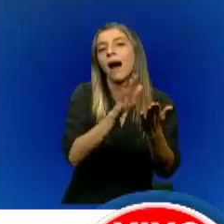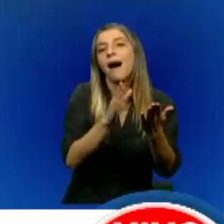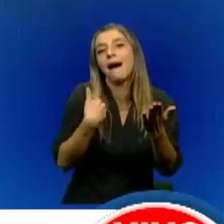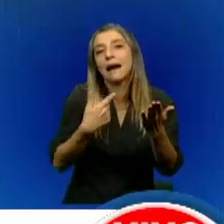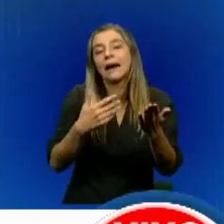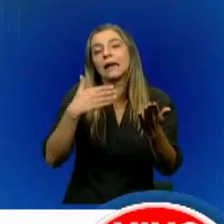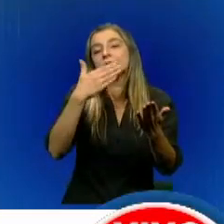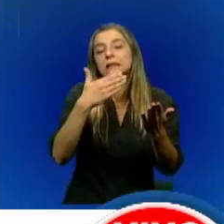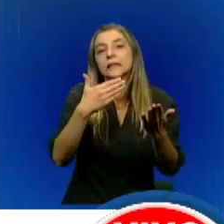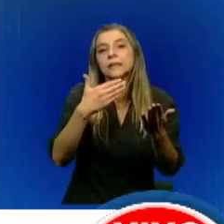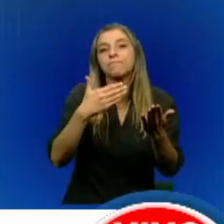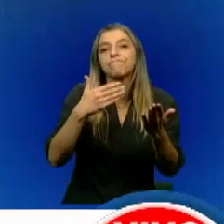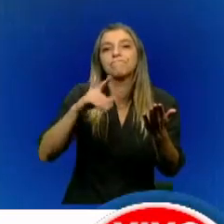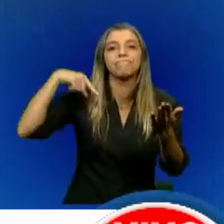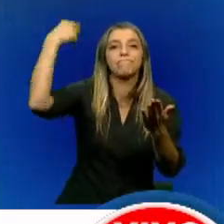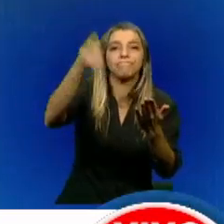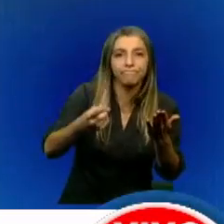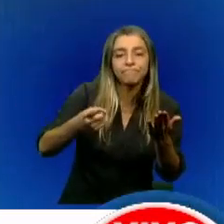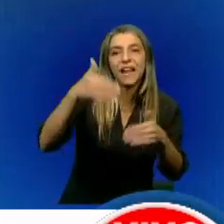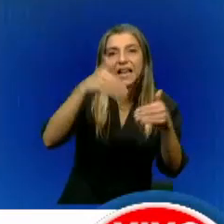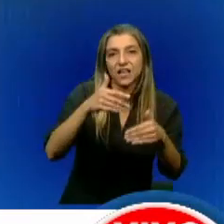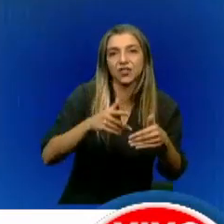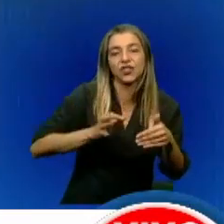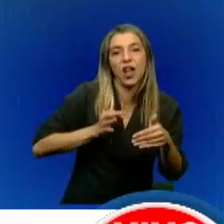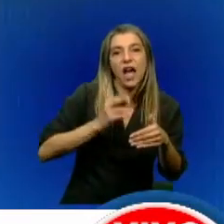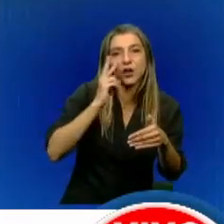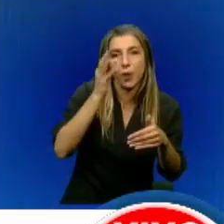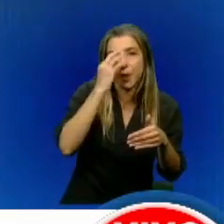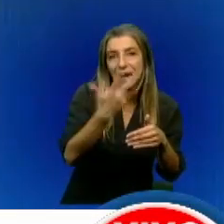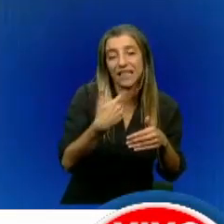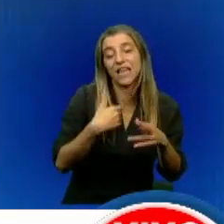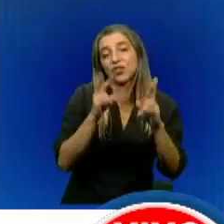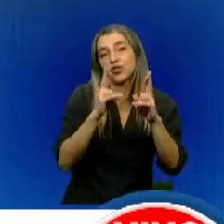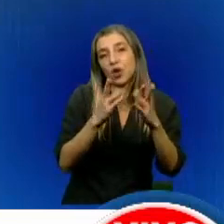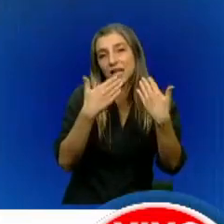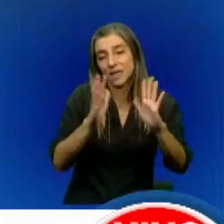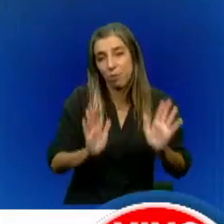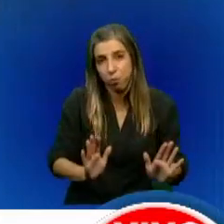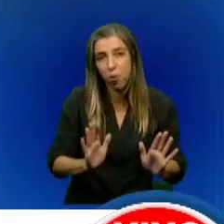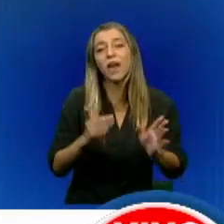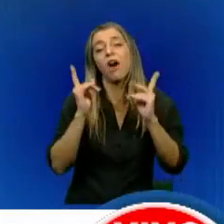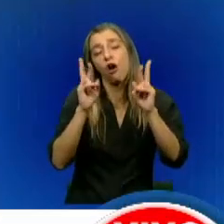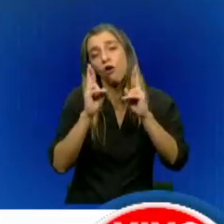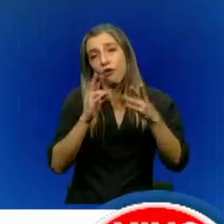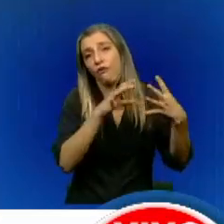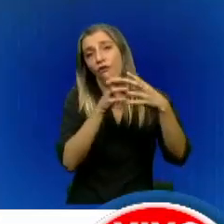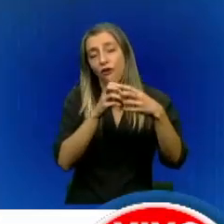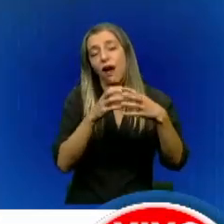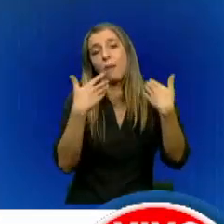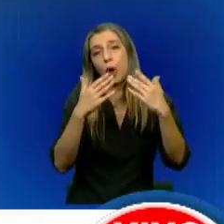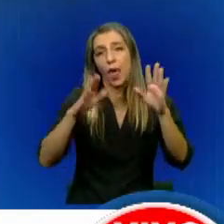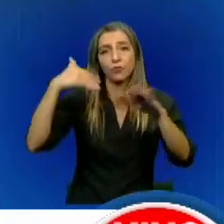en la elección del 2023. Ojalá, digamos, hago votos para que podamos debatirlo y sea una herramienta para el